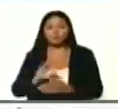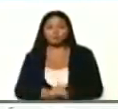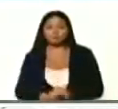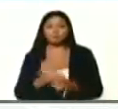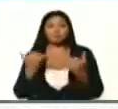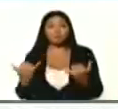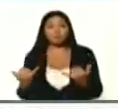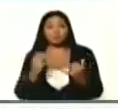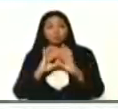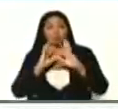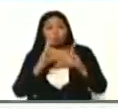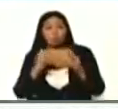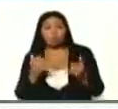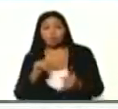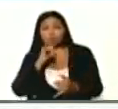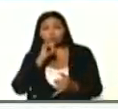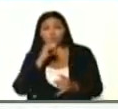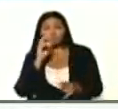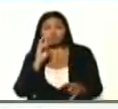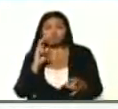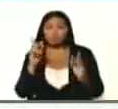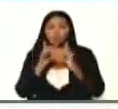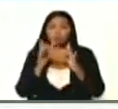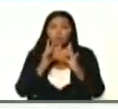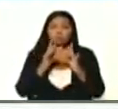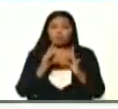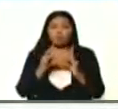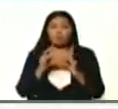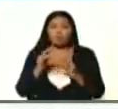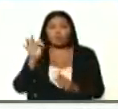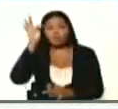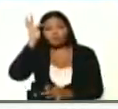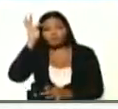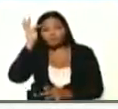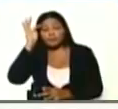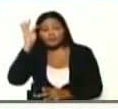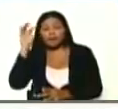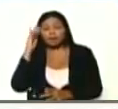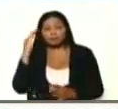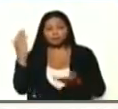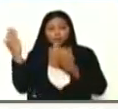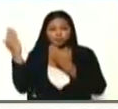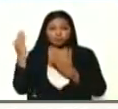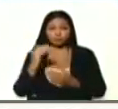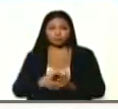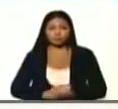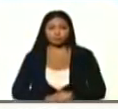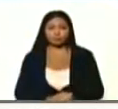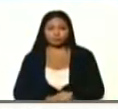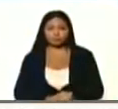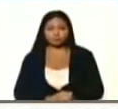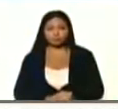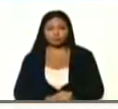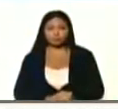esta hora, les contaba, información en vivo y directo con el fiscal general de la República, Tarek William Saad. Lo escuchamos. Feliz